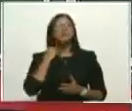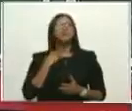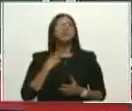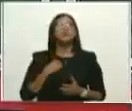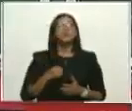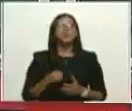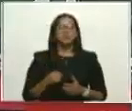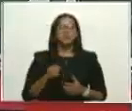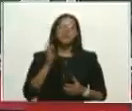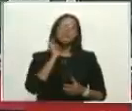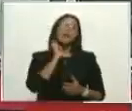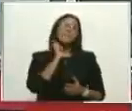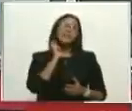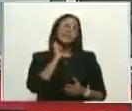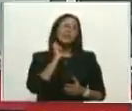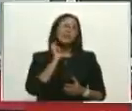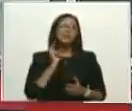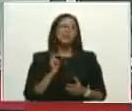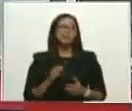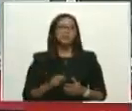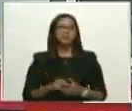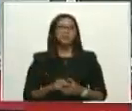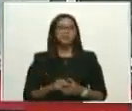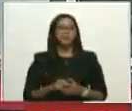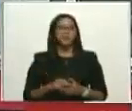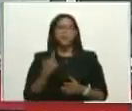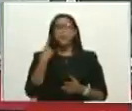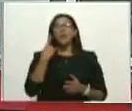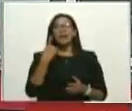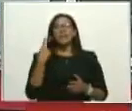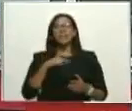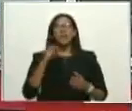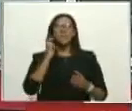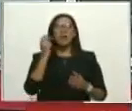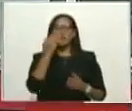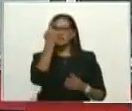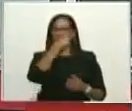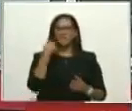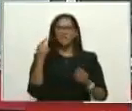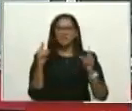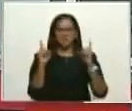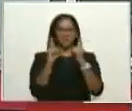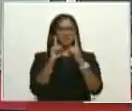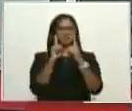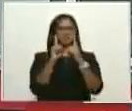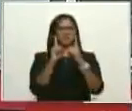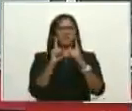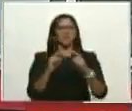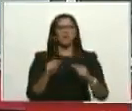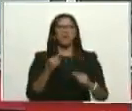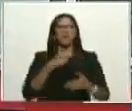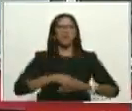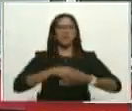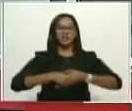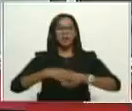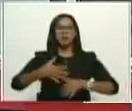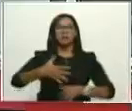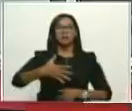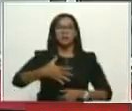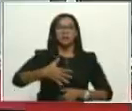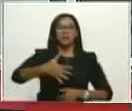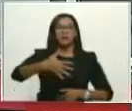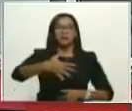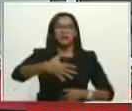palacio. El vampiro. Claro, fueron al palacio. Única vez en mi vida que he tenido al vampiro cara a cara. Cuando le di la mano temblaba